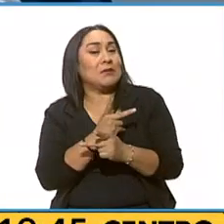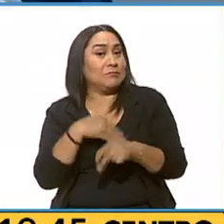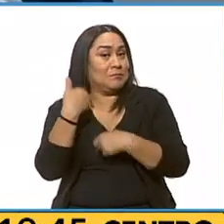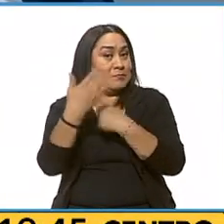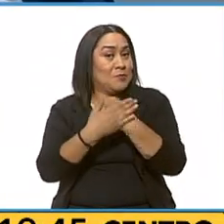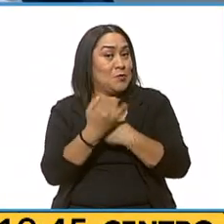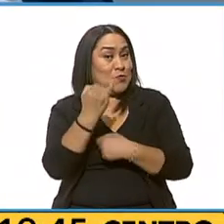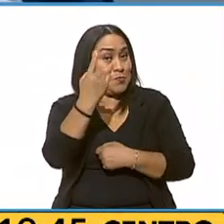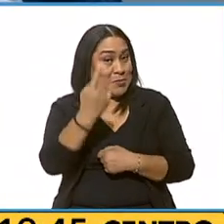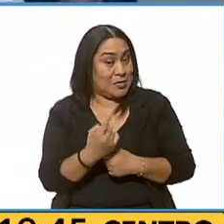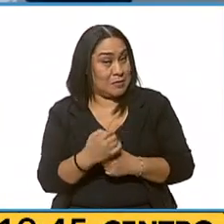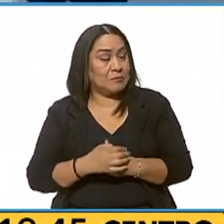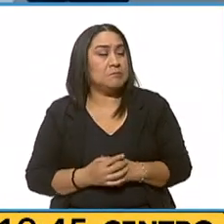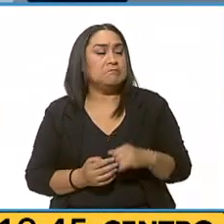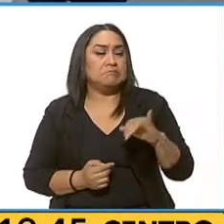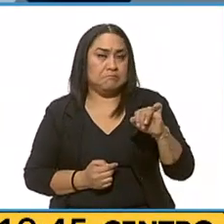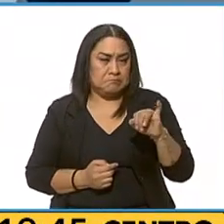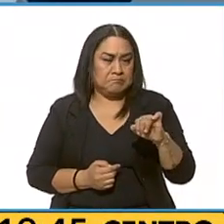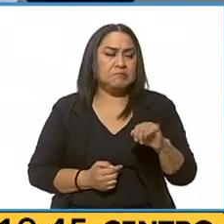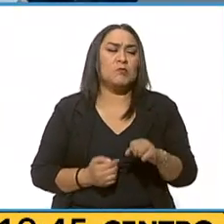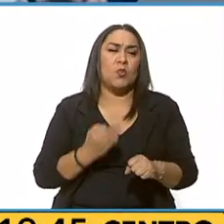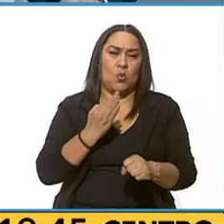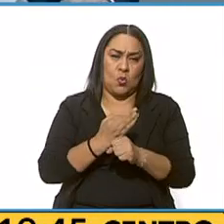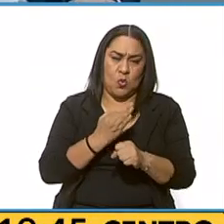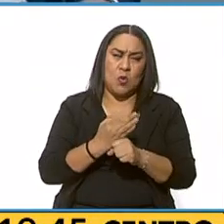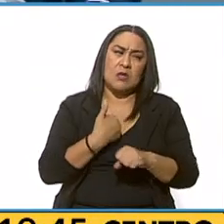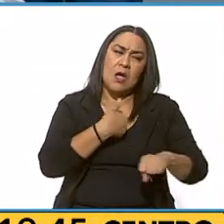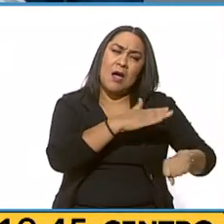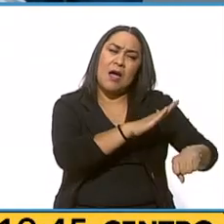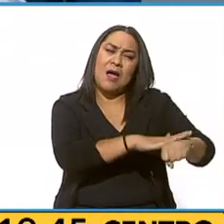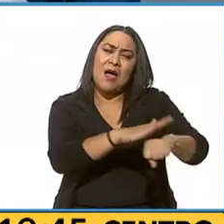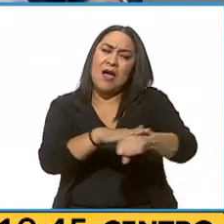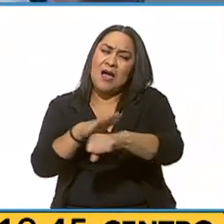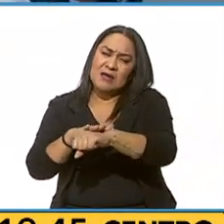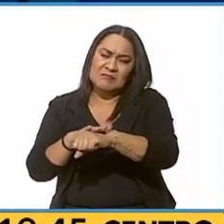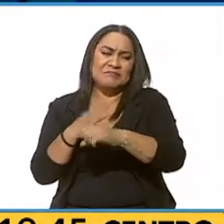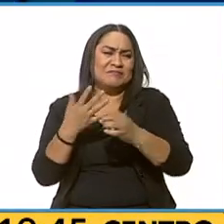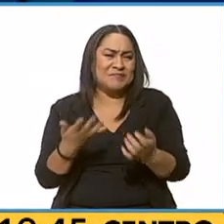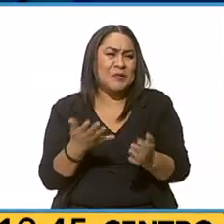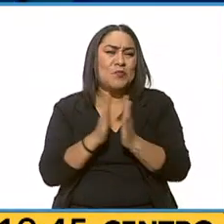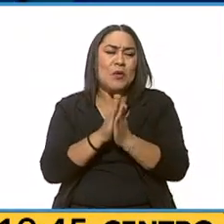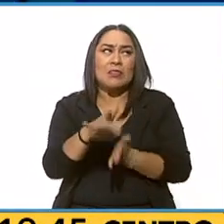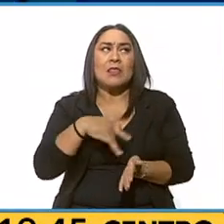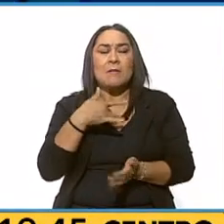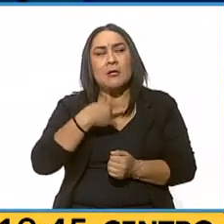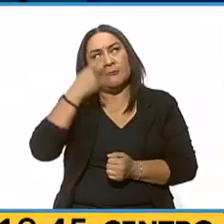de junio. Y yo llamaría a quienes nos ven a que se vuelvan